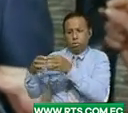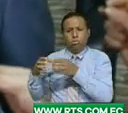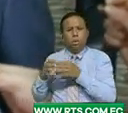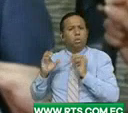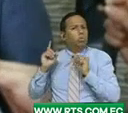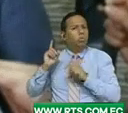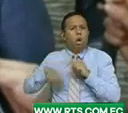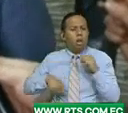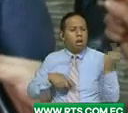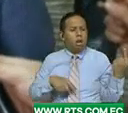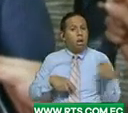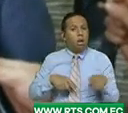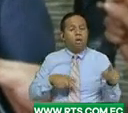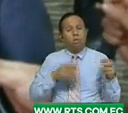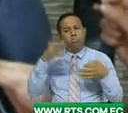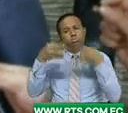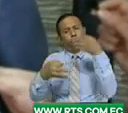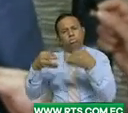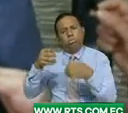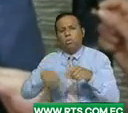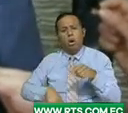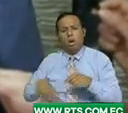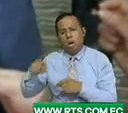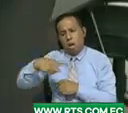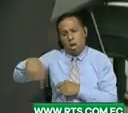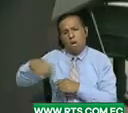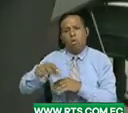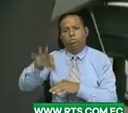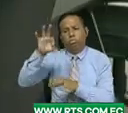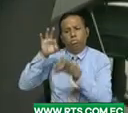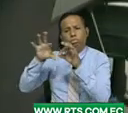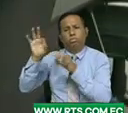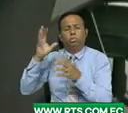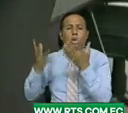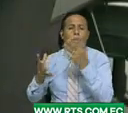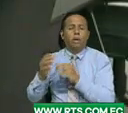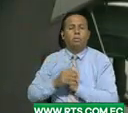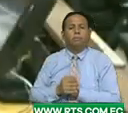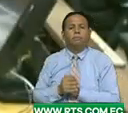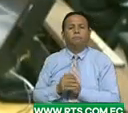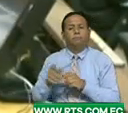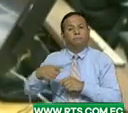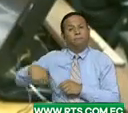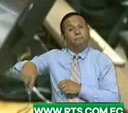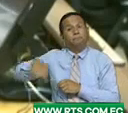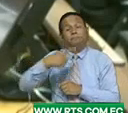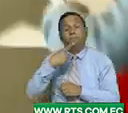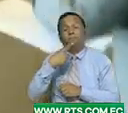político, las que vayan a designar a las máximas autoridades del país. Teniendo un pequeño respiro, ya que los